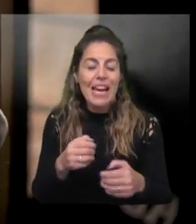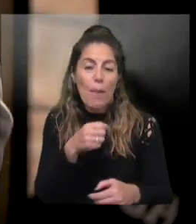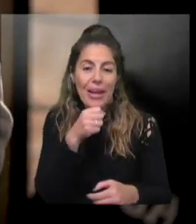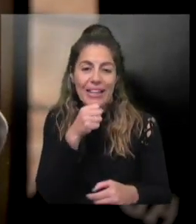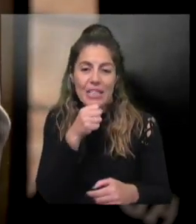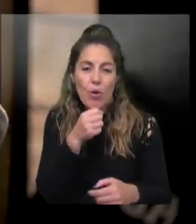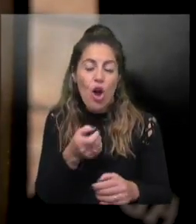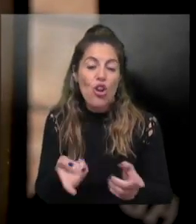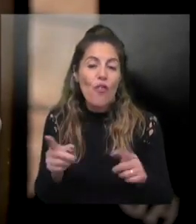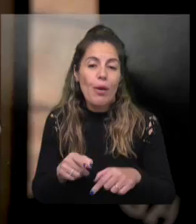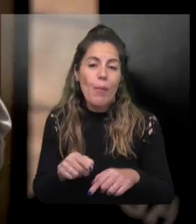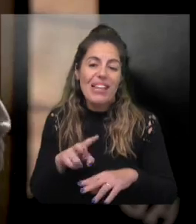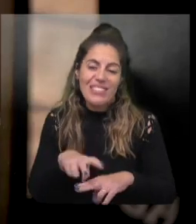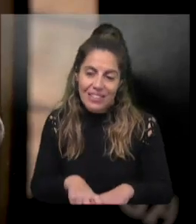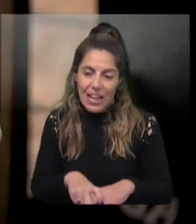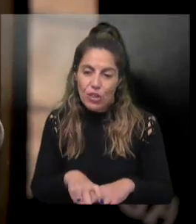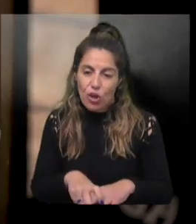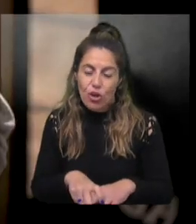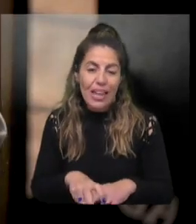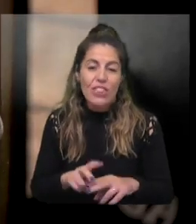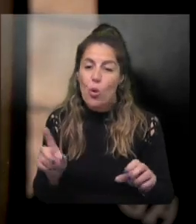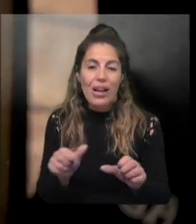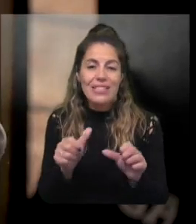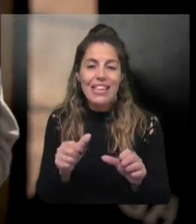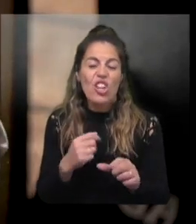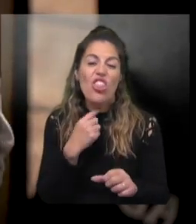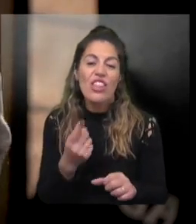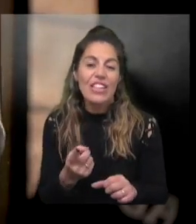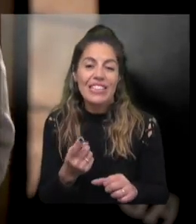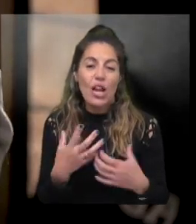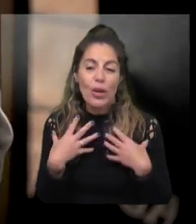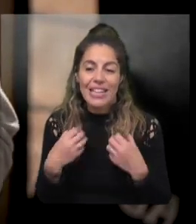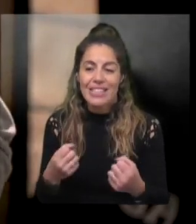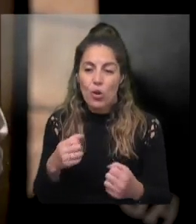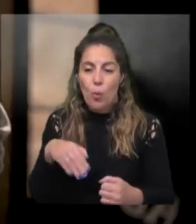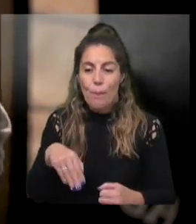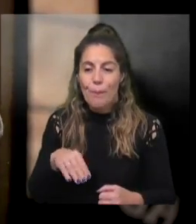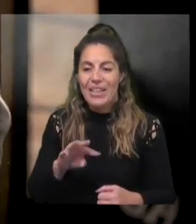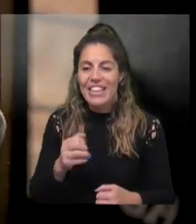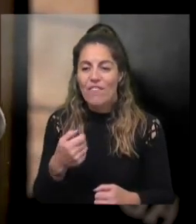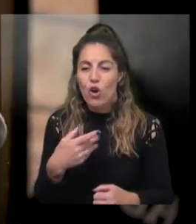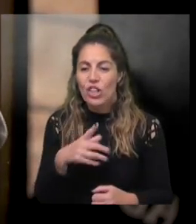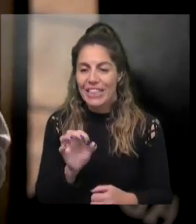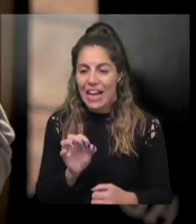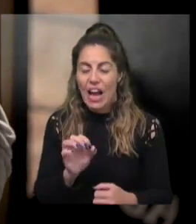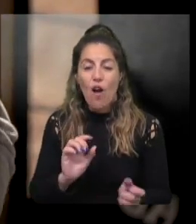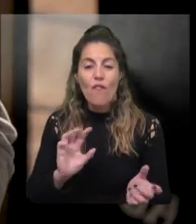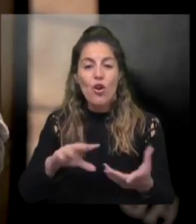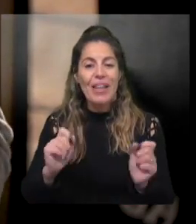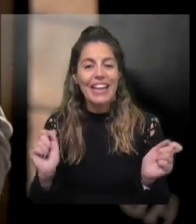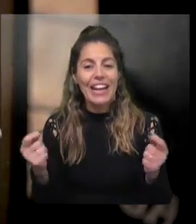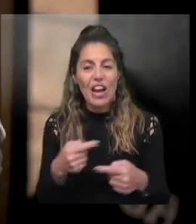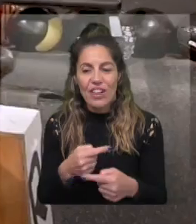más sedentarios y esto debilita de alguna forma nuestra salud metabólica. Una forma de revertir esto es manteniéndose